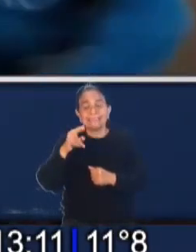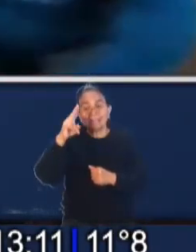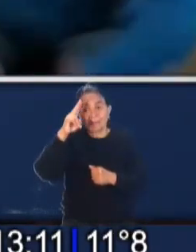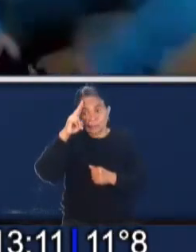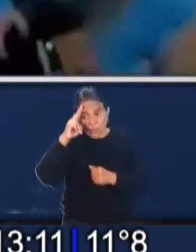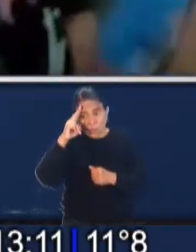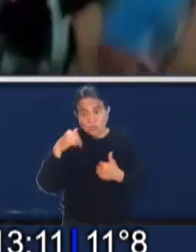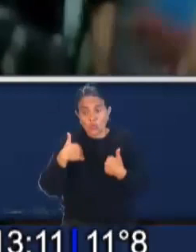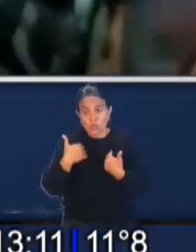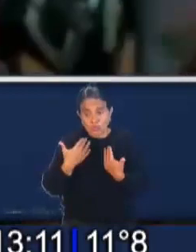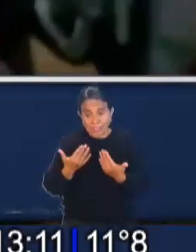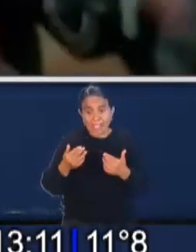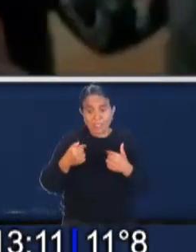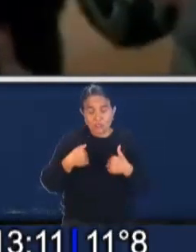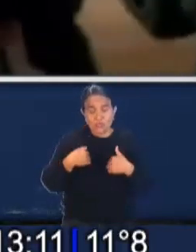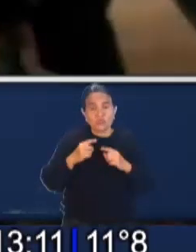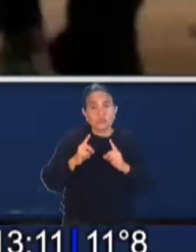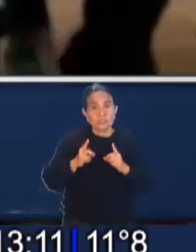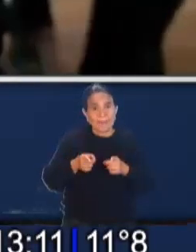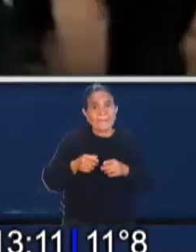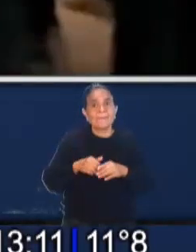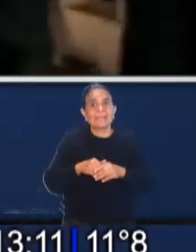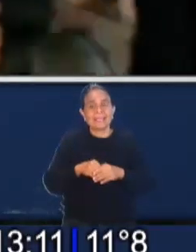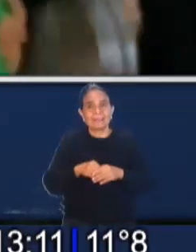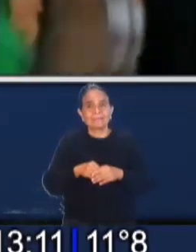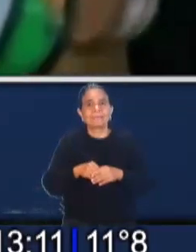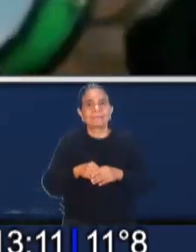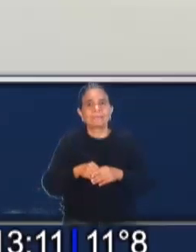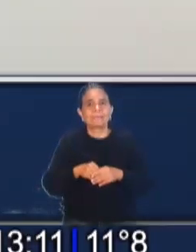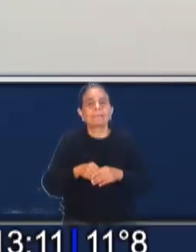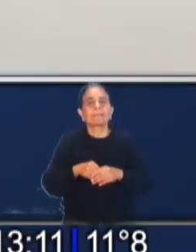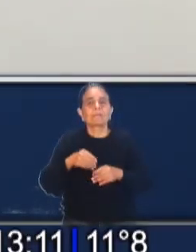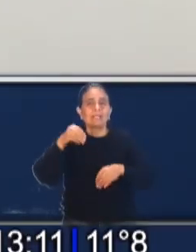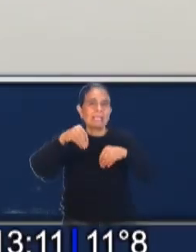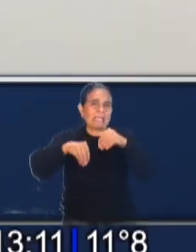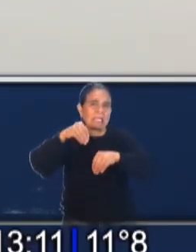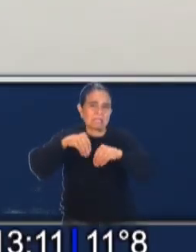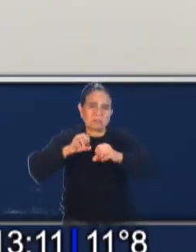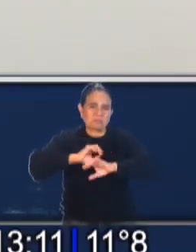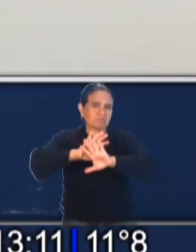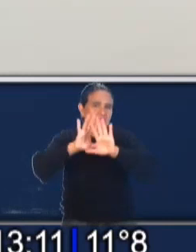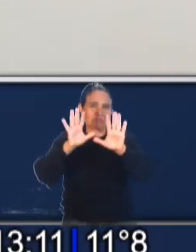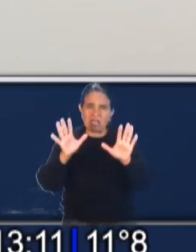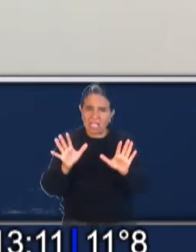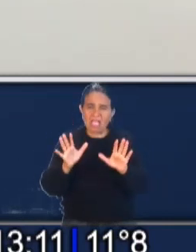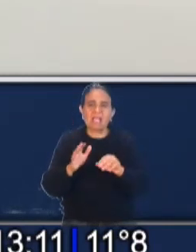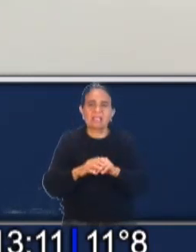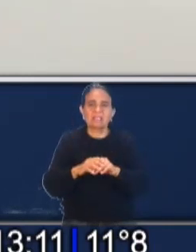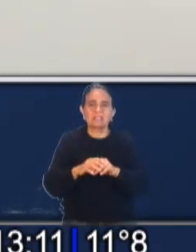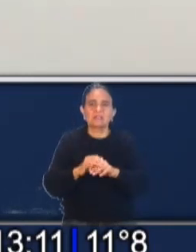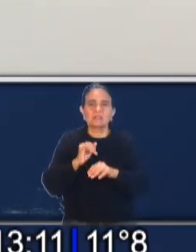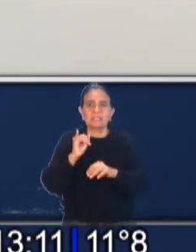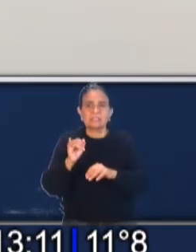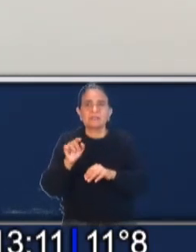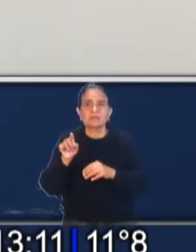mismo modo yo le dije que íbamos a asegurar una transición ordenada, con transparencia. Y le recordé el alto respeto y la alta estima que